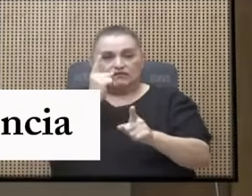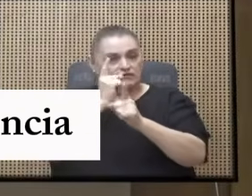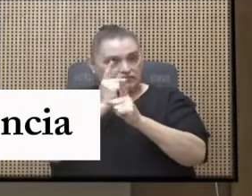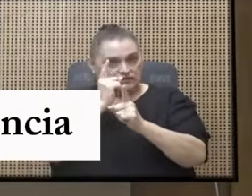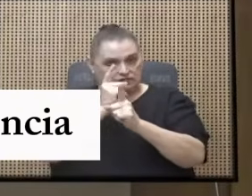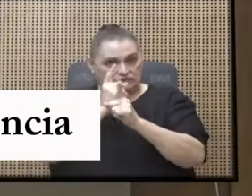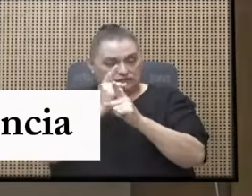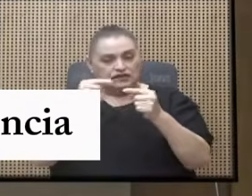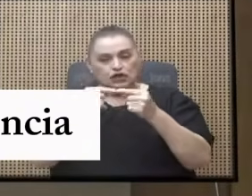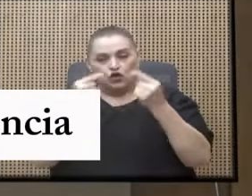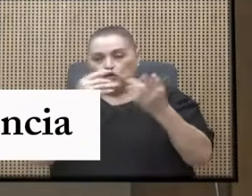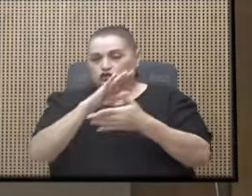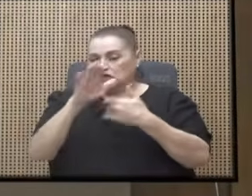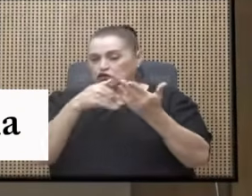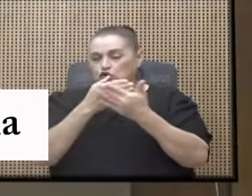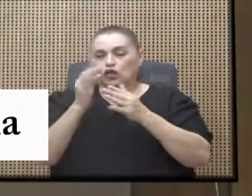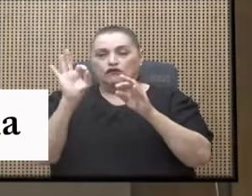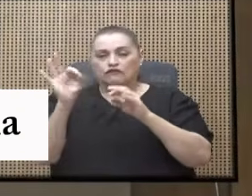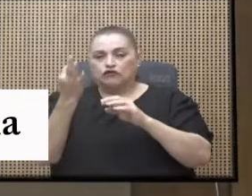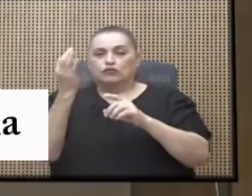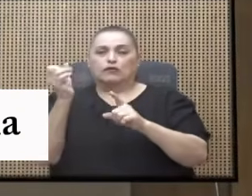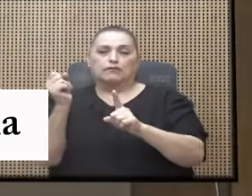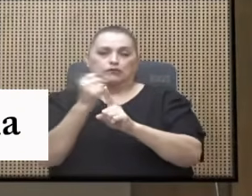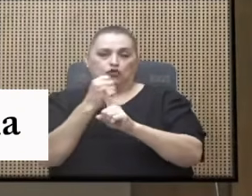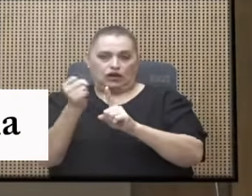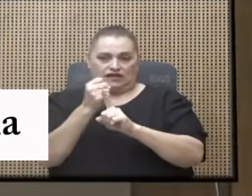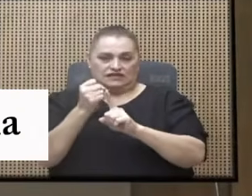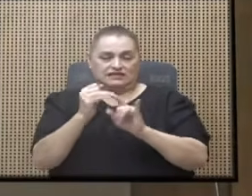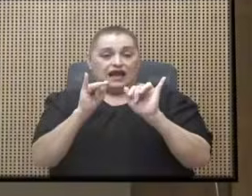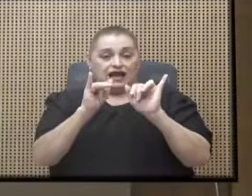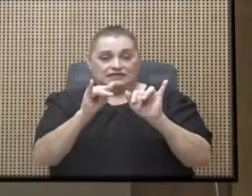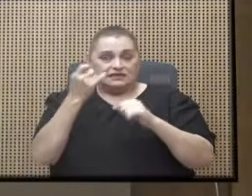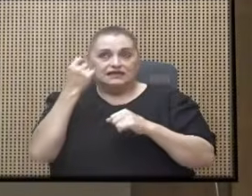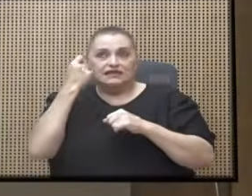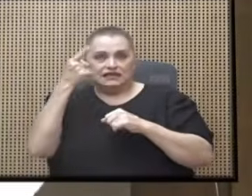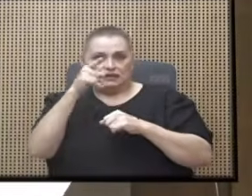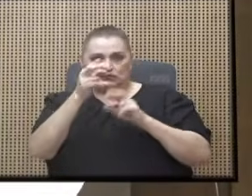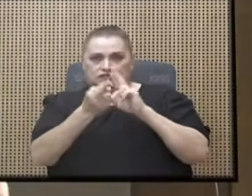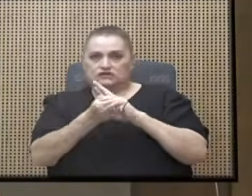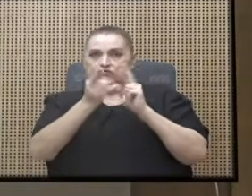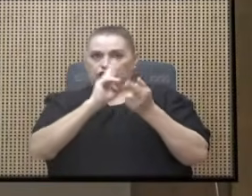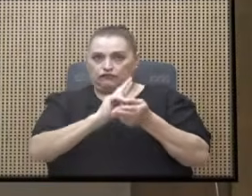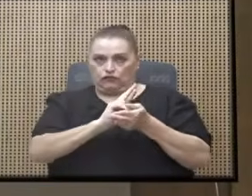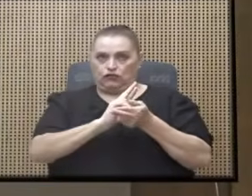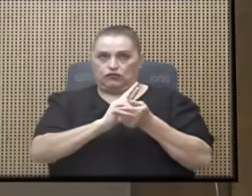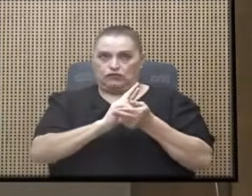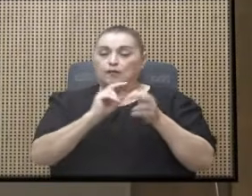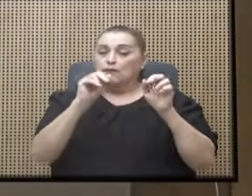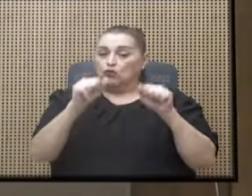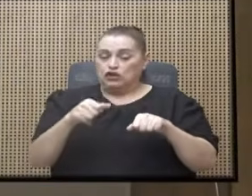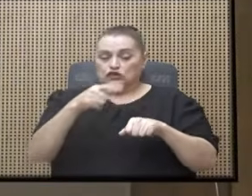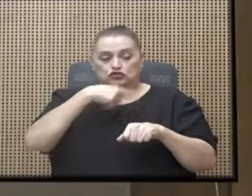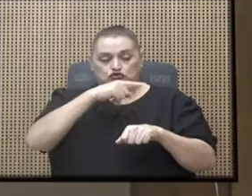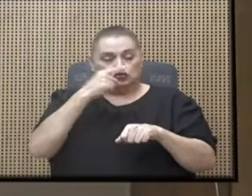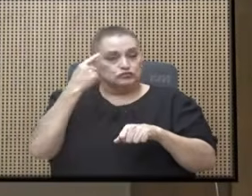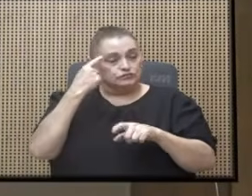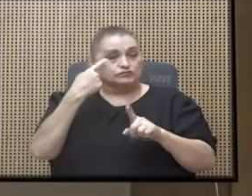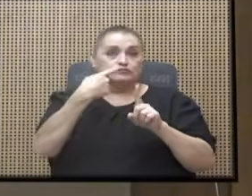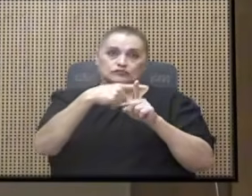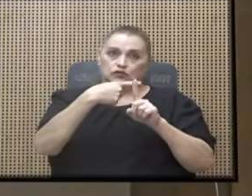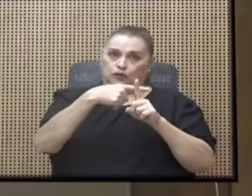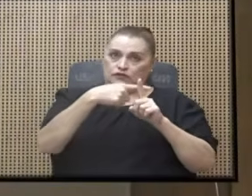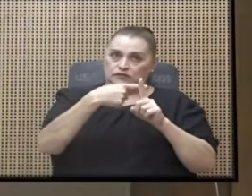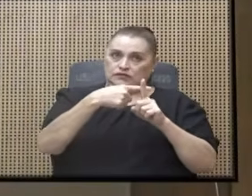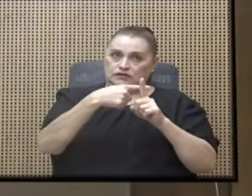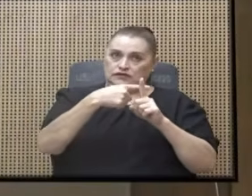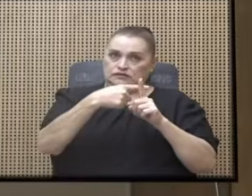efectivamente contra toda forma de violencia. Así es como interpretamos esta reforma y por eso somos optimistas en